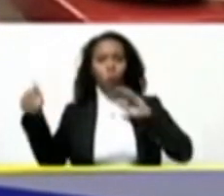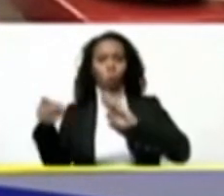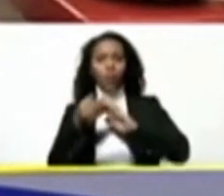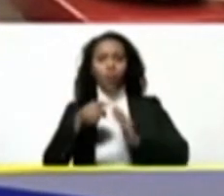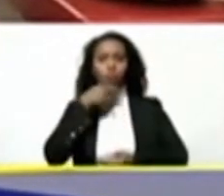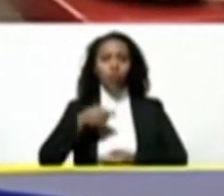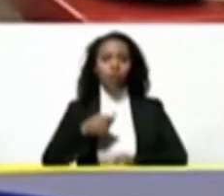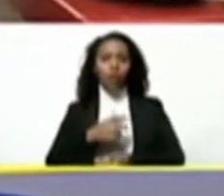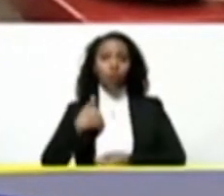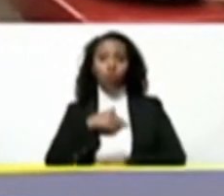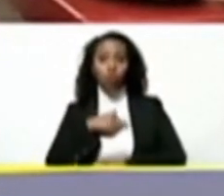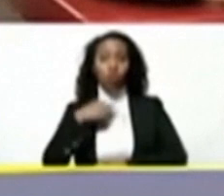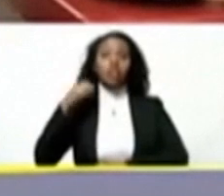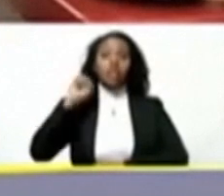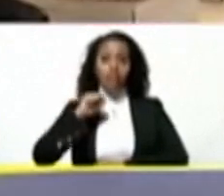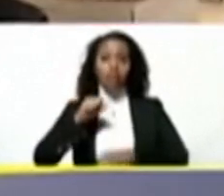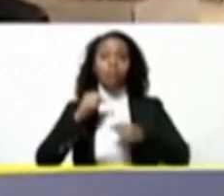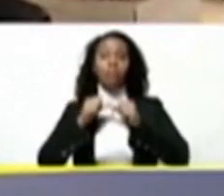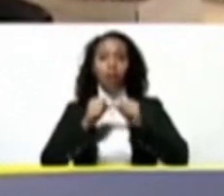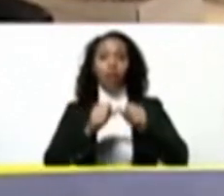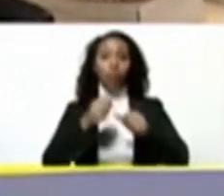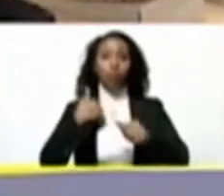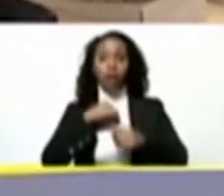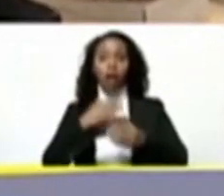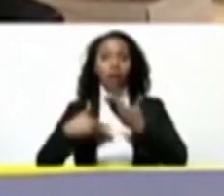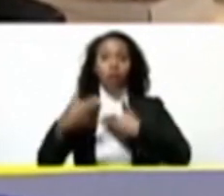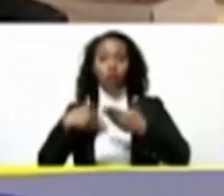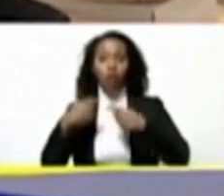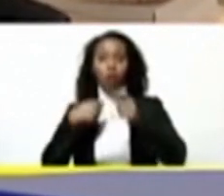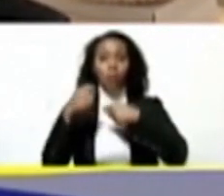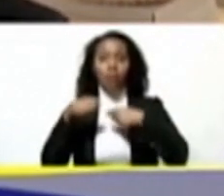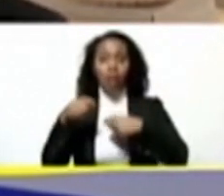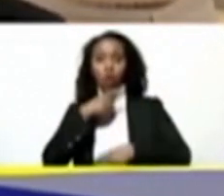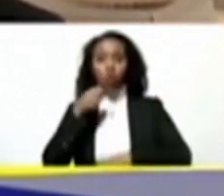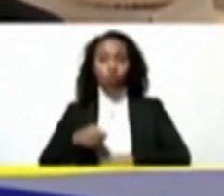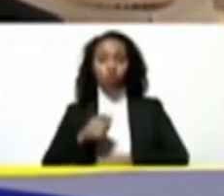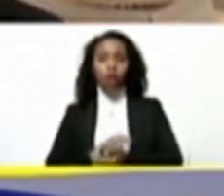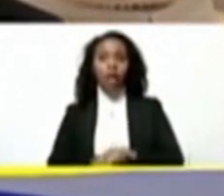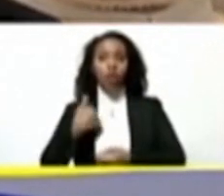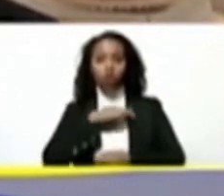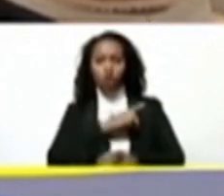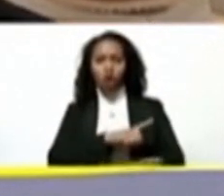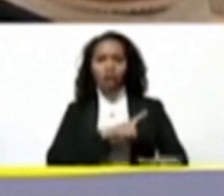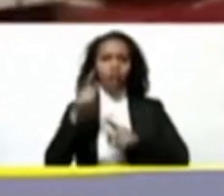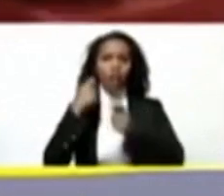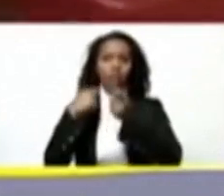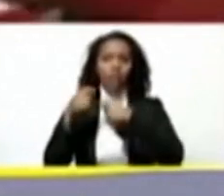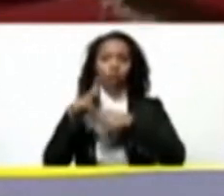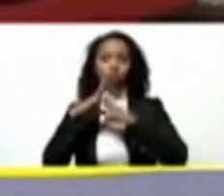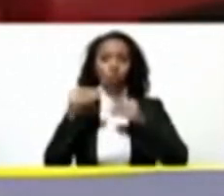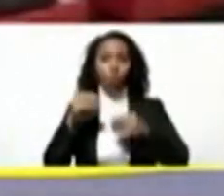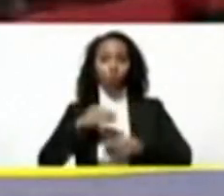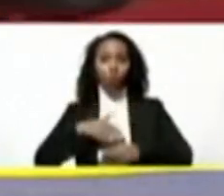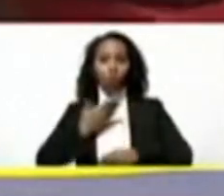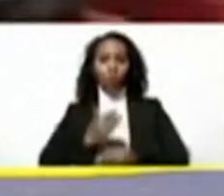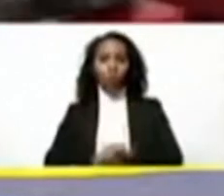rusia nosotros sí vamos a mantener nuestras relaciones comerciales con rusia y estamos listos para venderle todo lo que